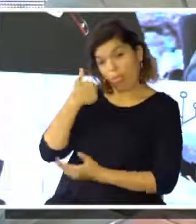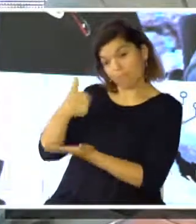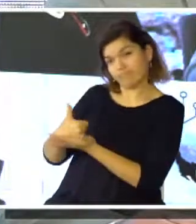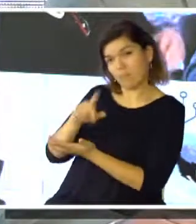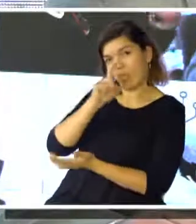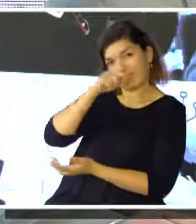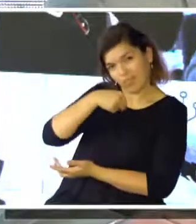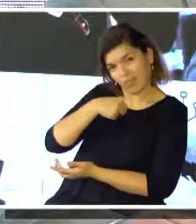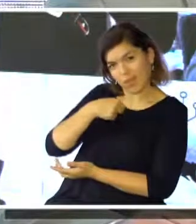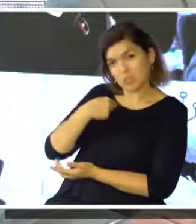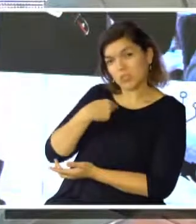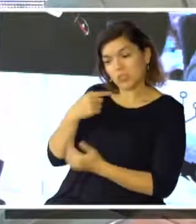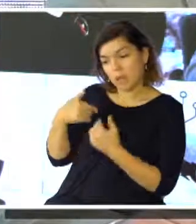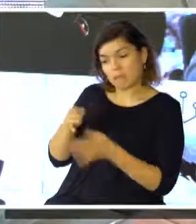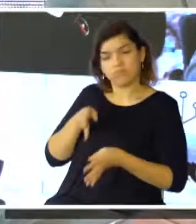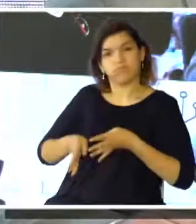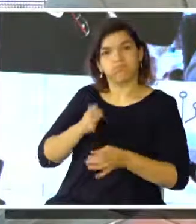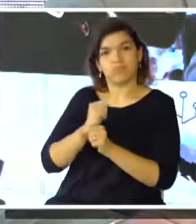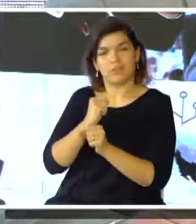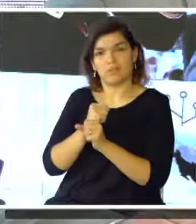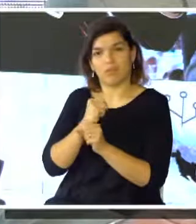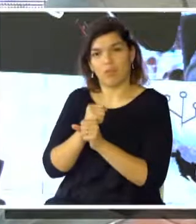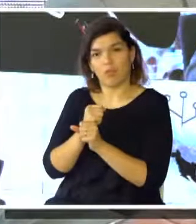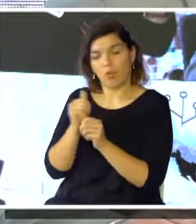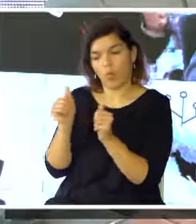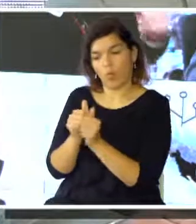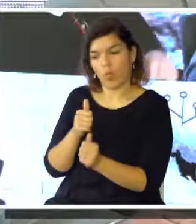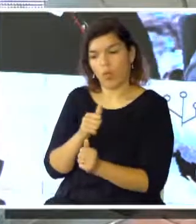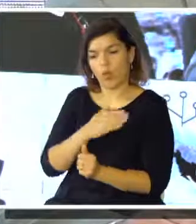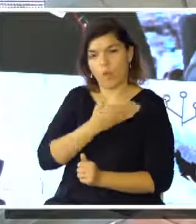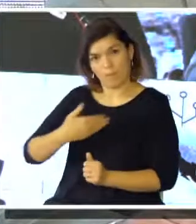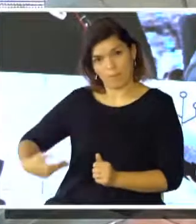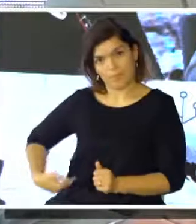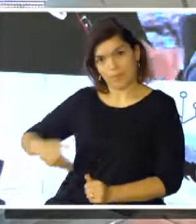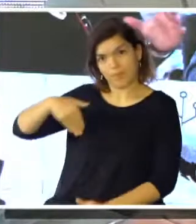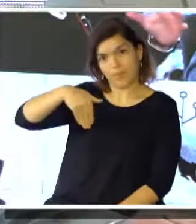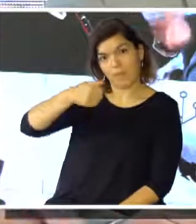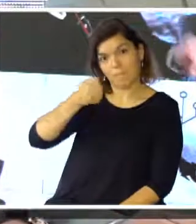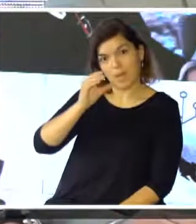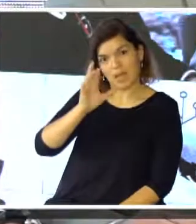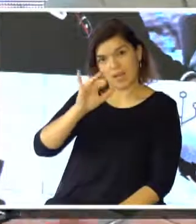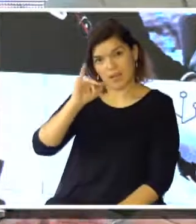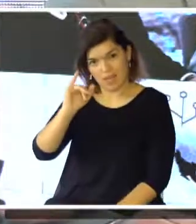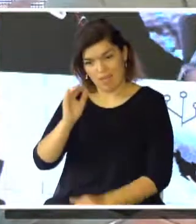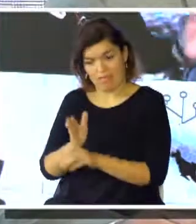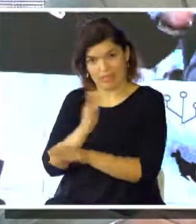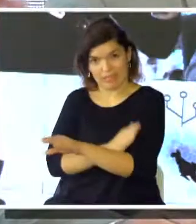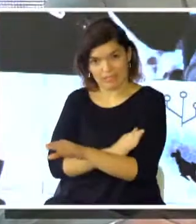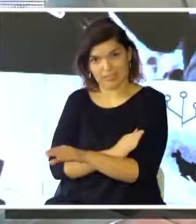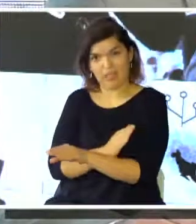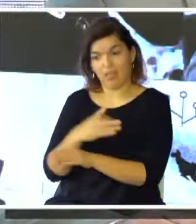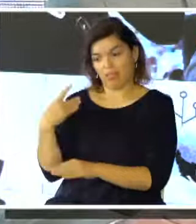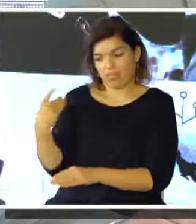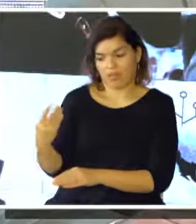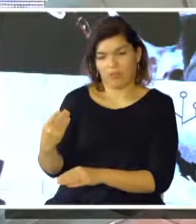yo empecé como funcionario con mauricio cuando mauricio era intendente de la ciudad y fui director de modernización